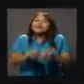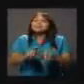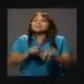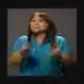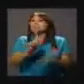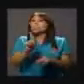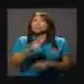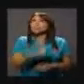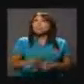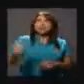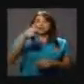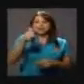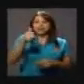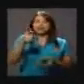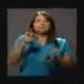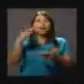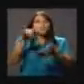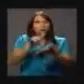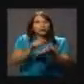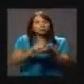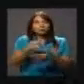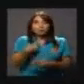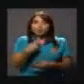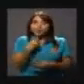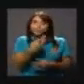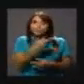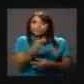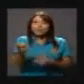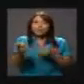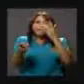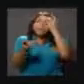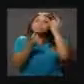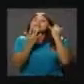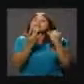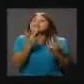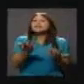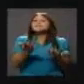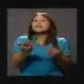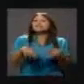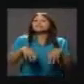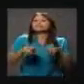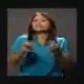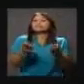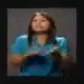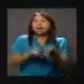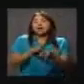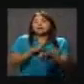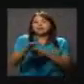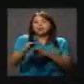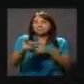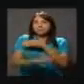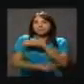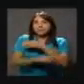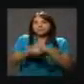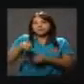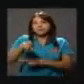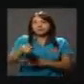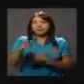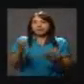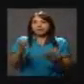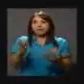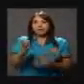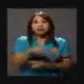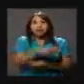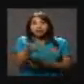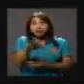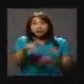por eso yo le digo es preferible llevar carreras que el país necesita y que los muchachos van a tener